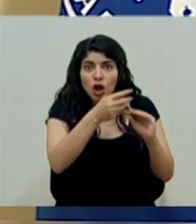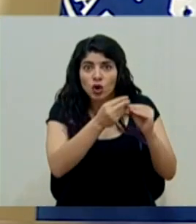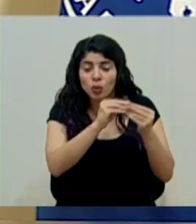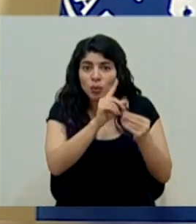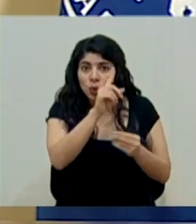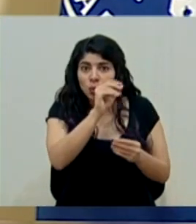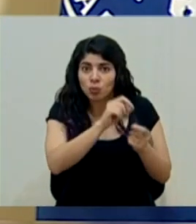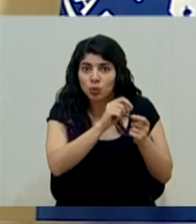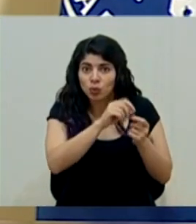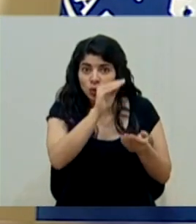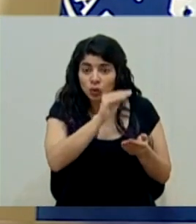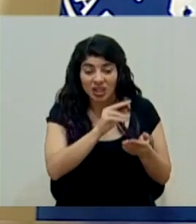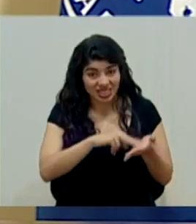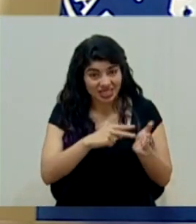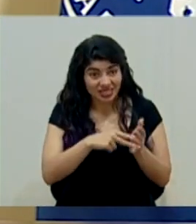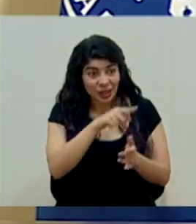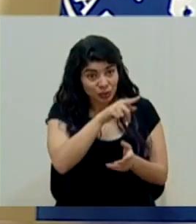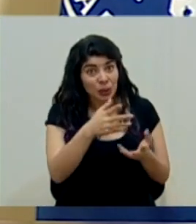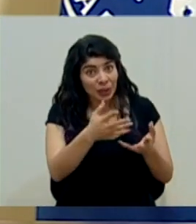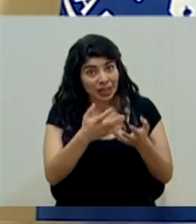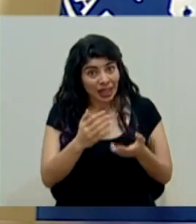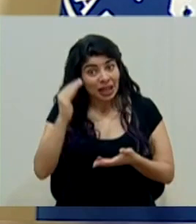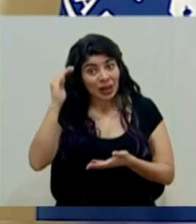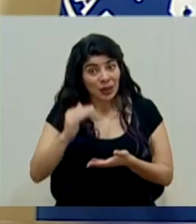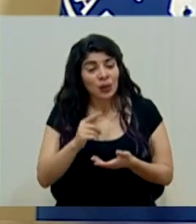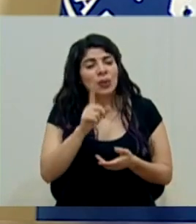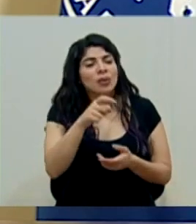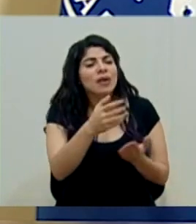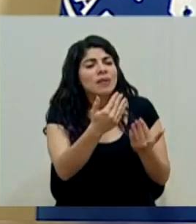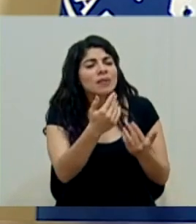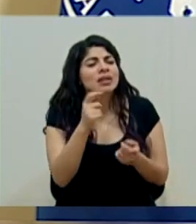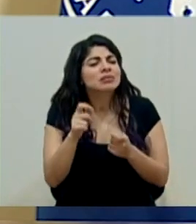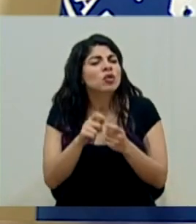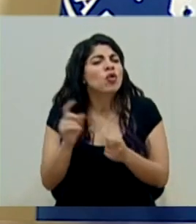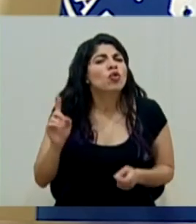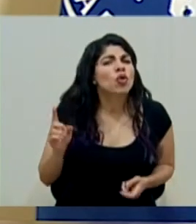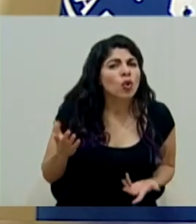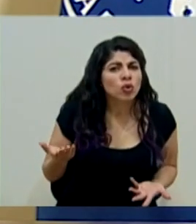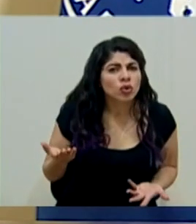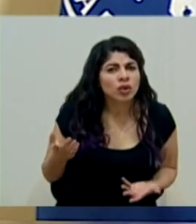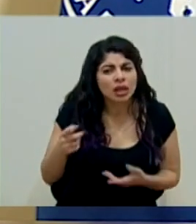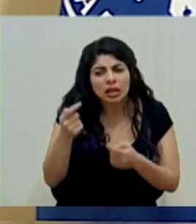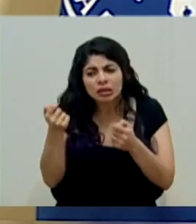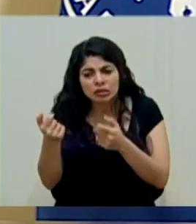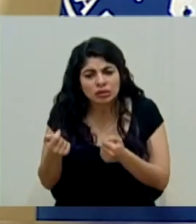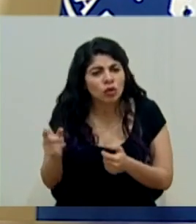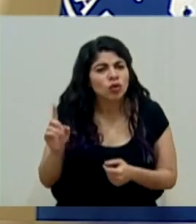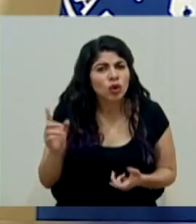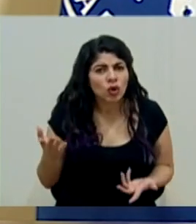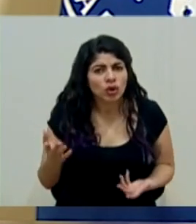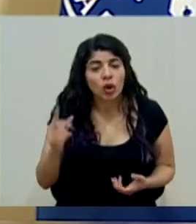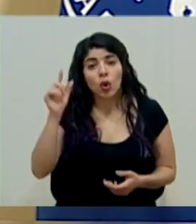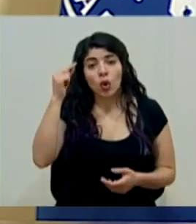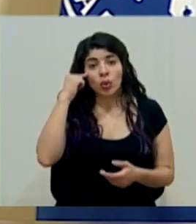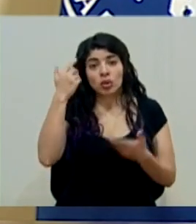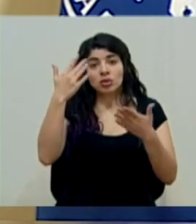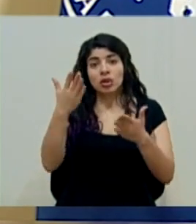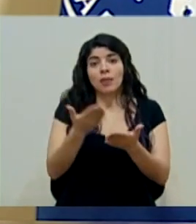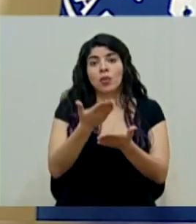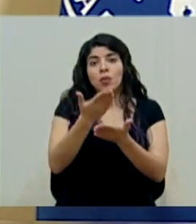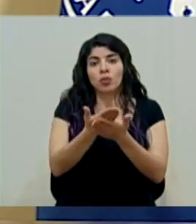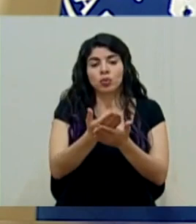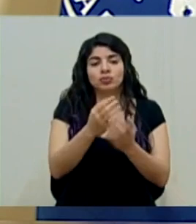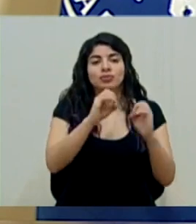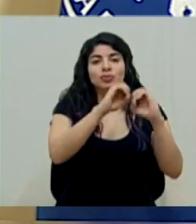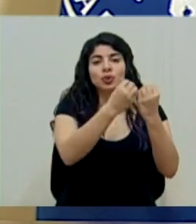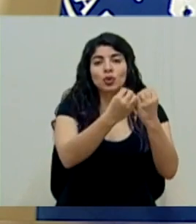Entonces, si vamos a proponer en materia de recortes, tenemos que ser muy específicos. El gobierno también ha propuesto la fusión y eliminación de los